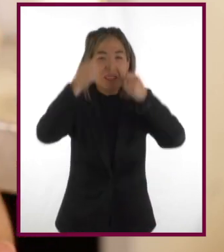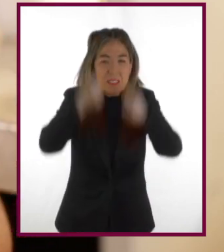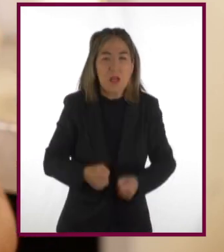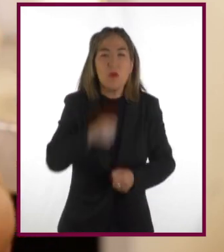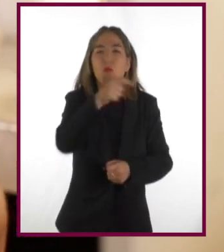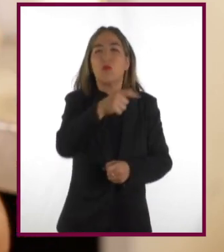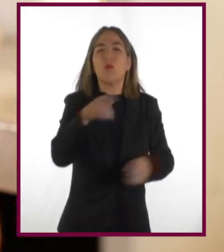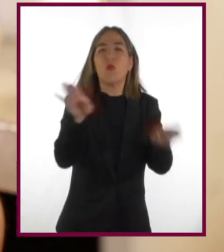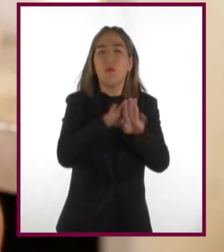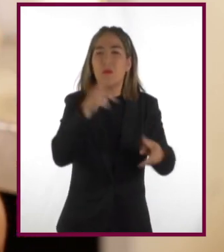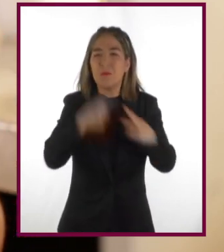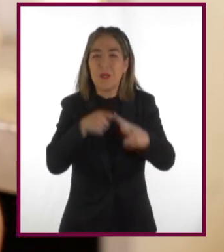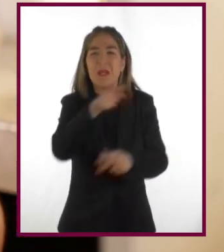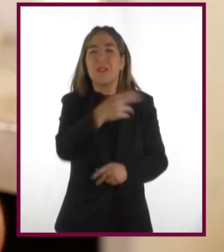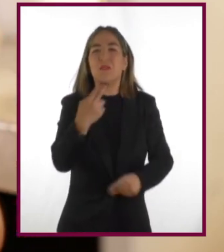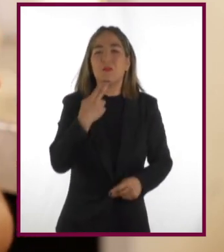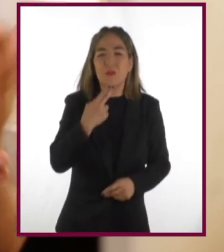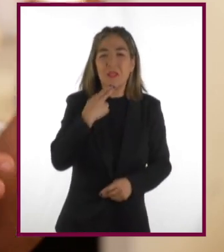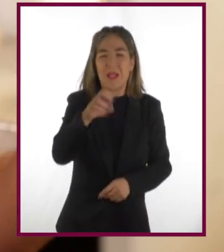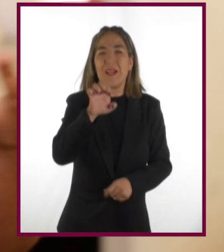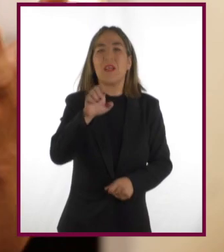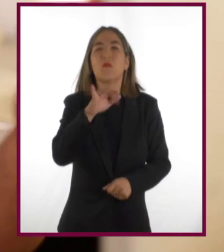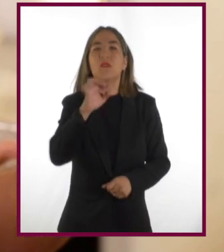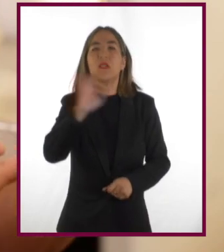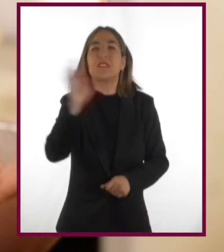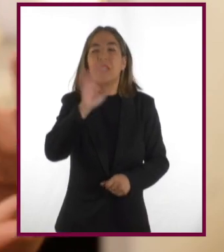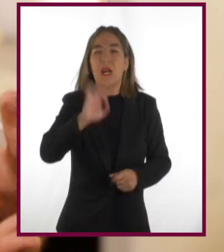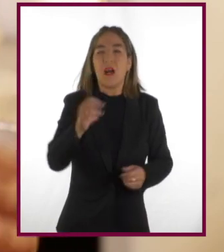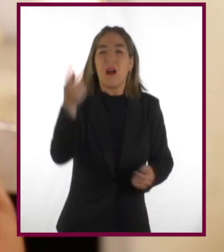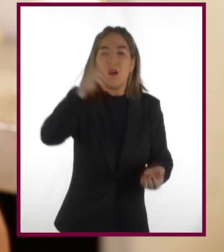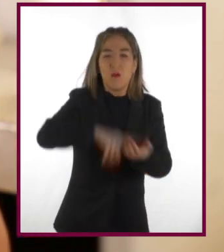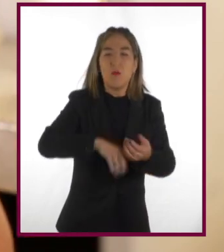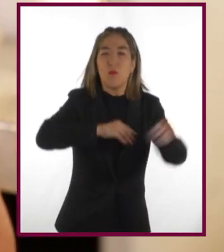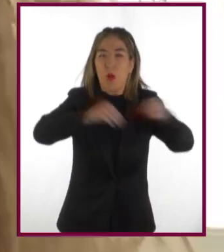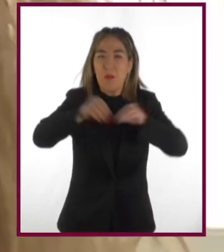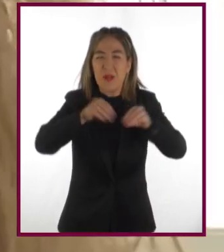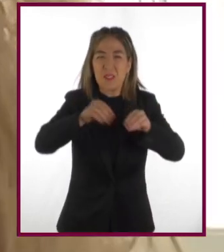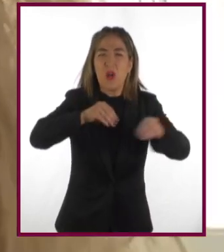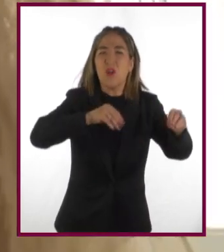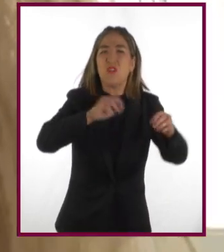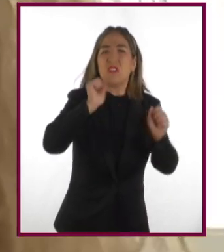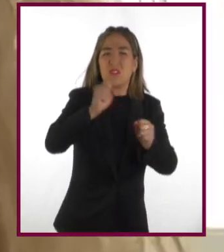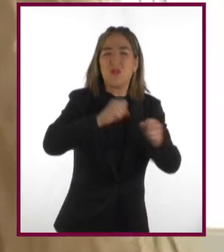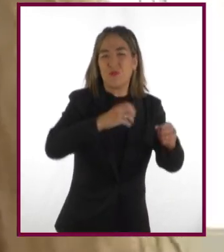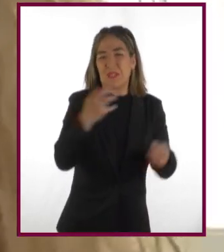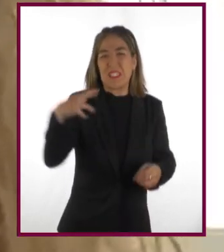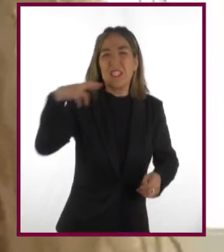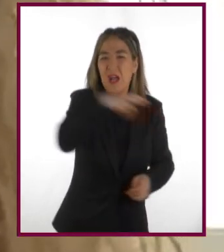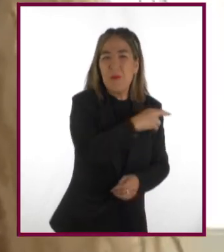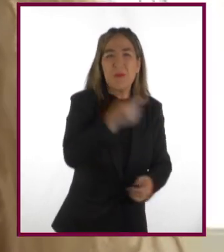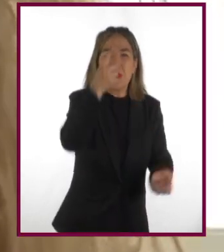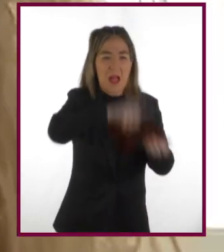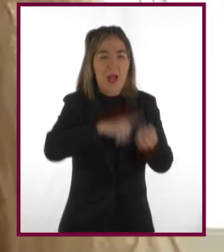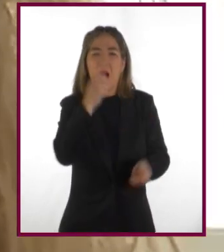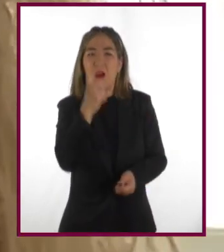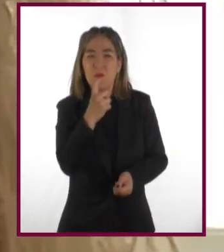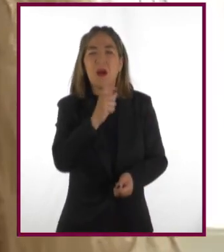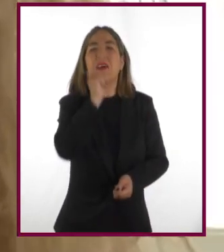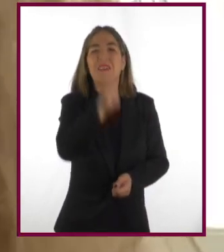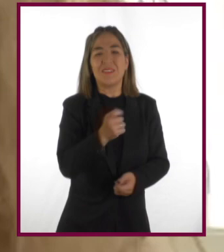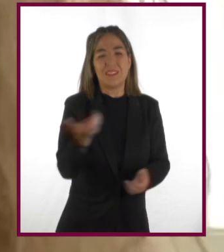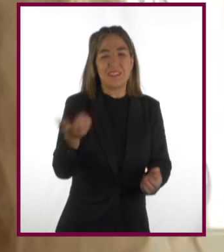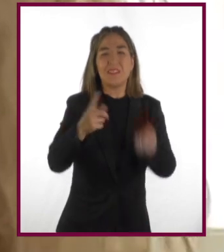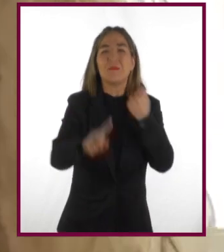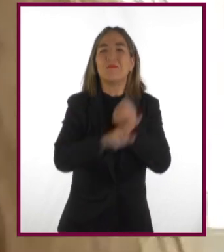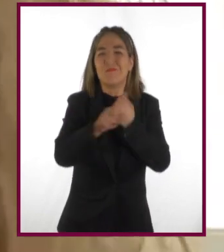predecir, utilizando este tipo de ecuaciones, si va a haber turbulencia en un fluido? Bueno, el problema de la turbulencia es